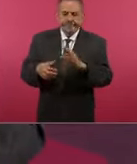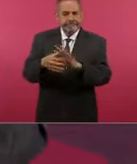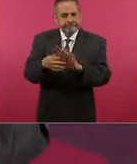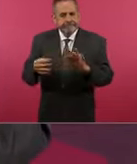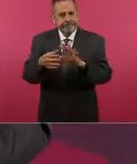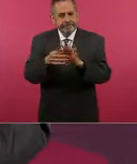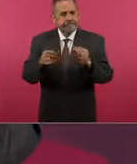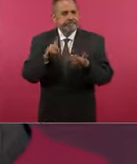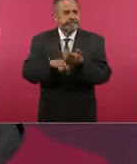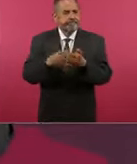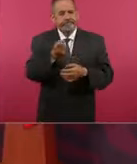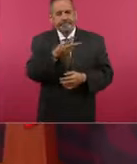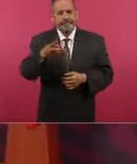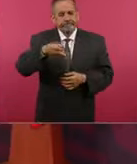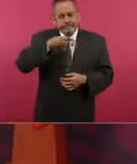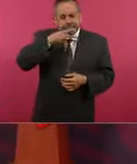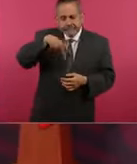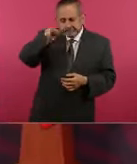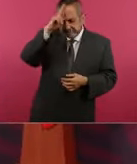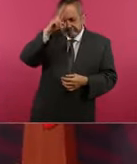el analfabetismo en política,